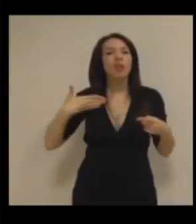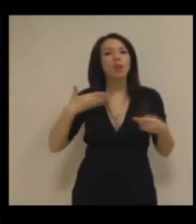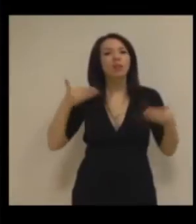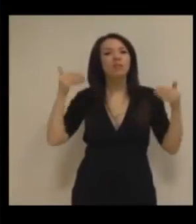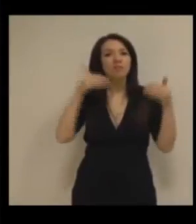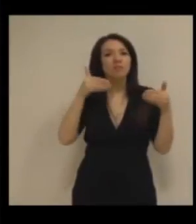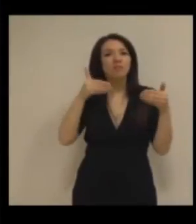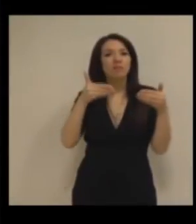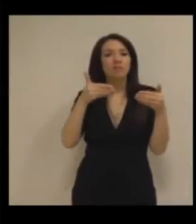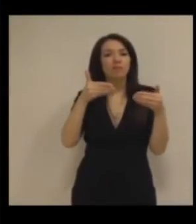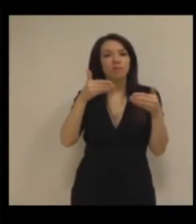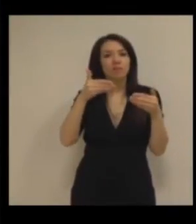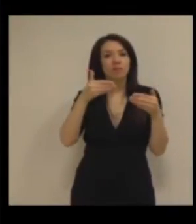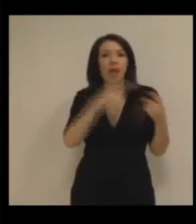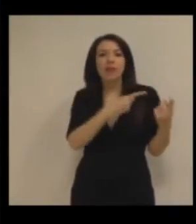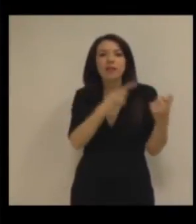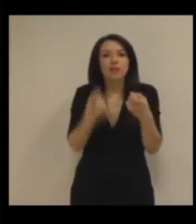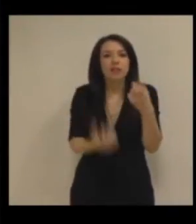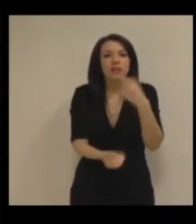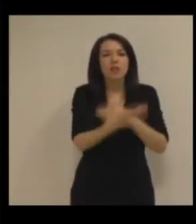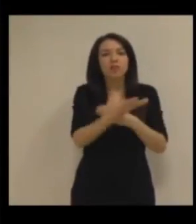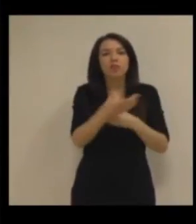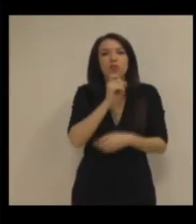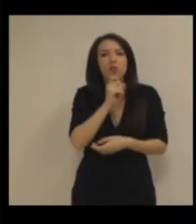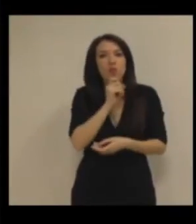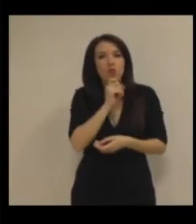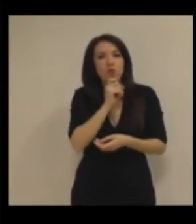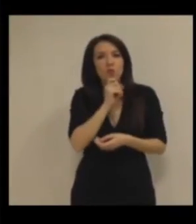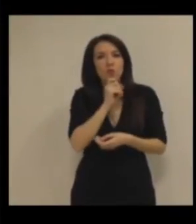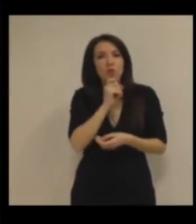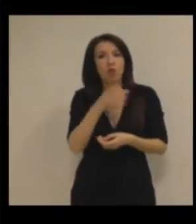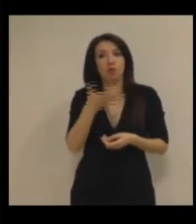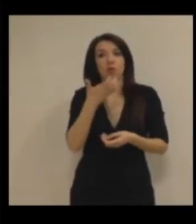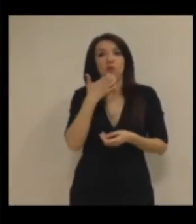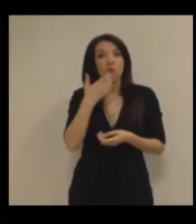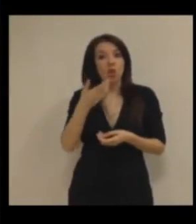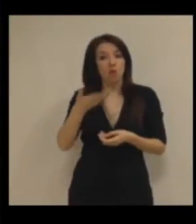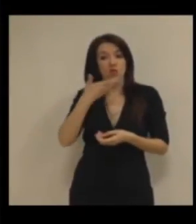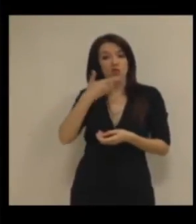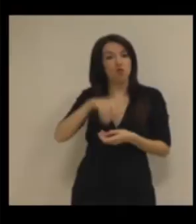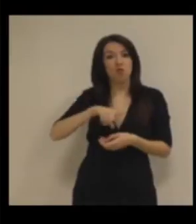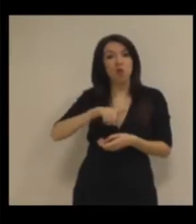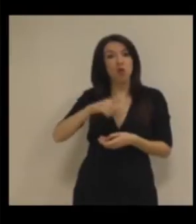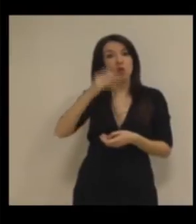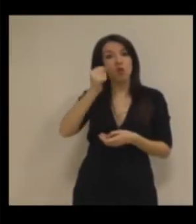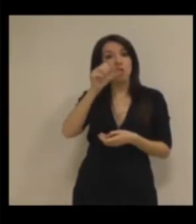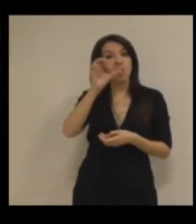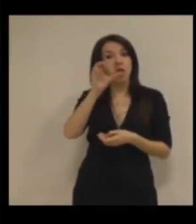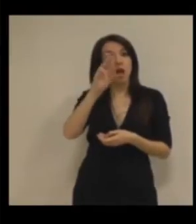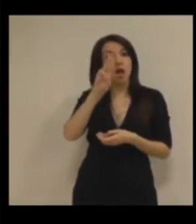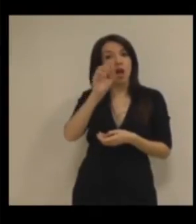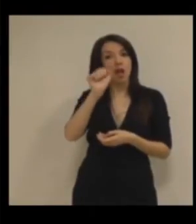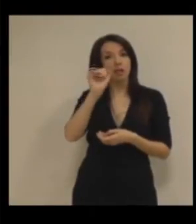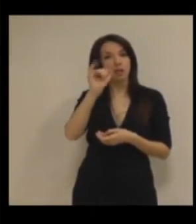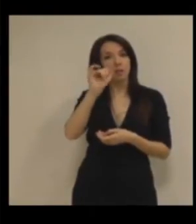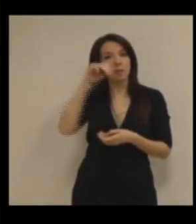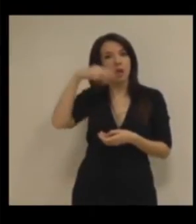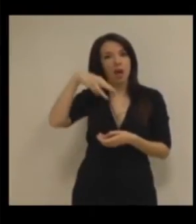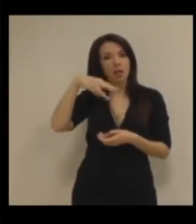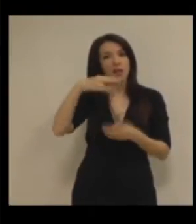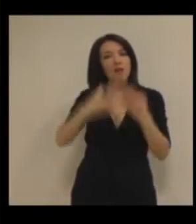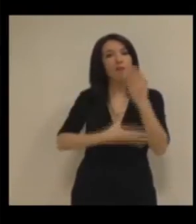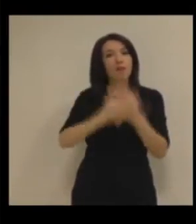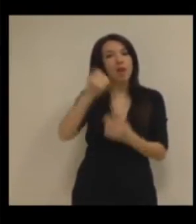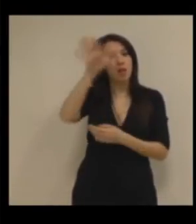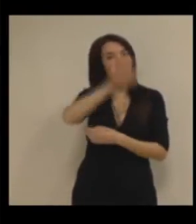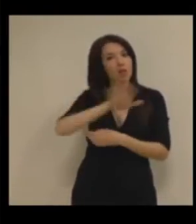centrar de dónde surge esta necesidad. Para lo que no conozca Spain, la Federación Nacional Spain es la entidad